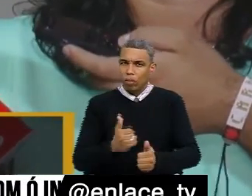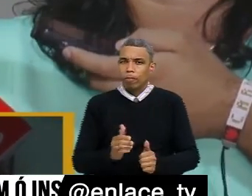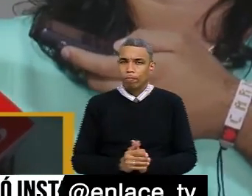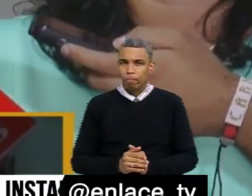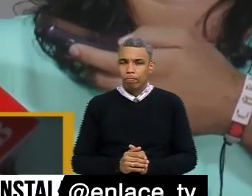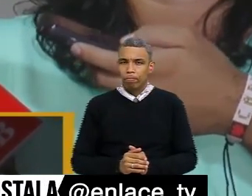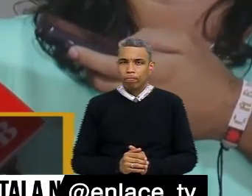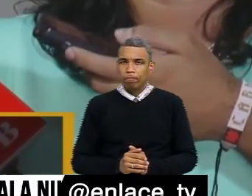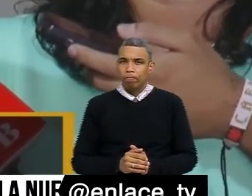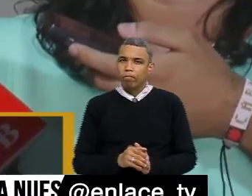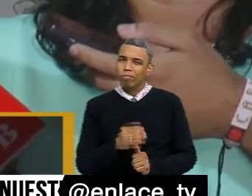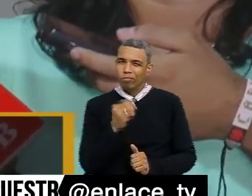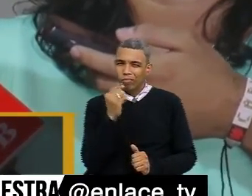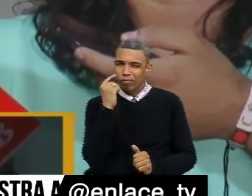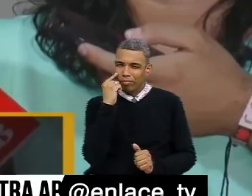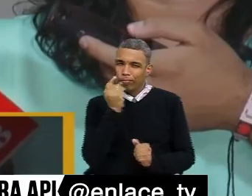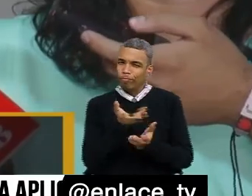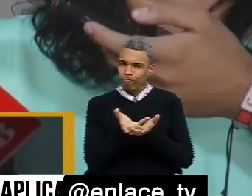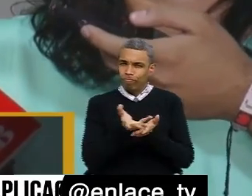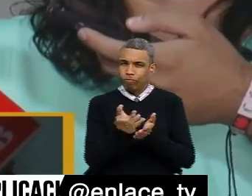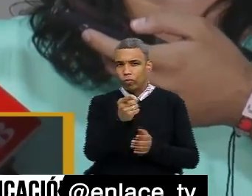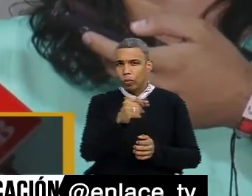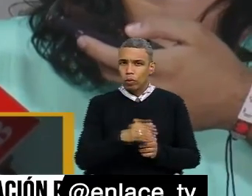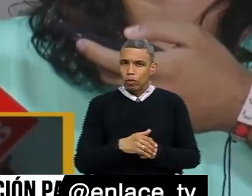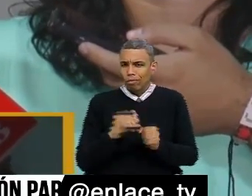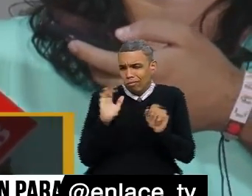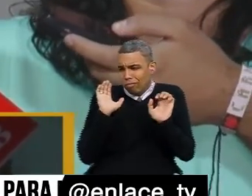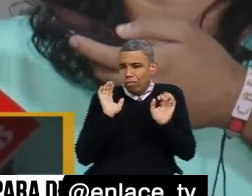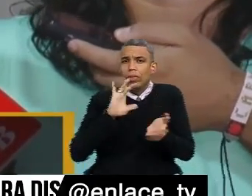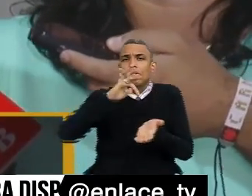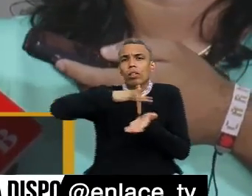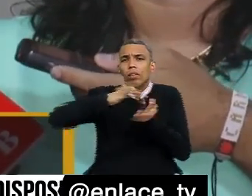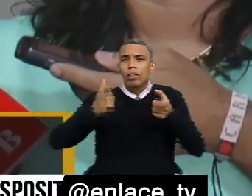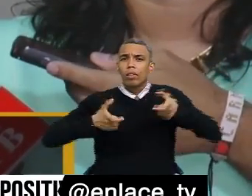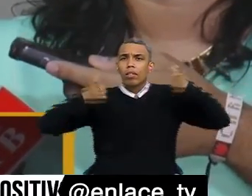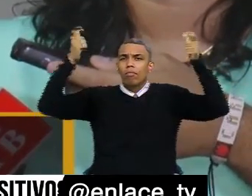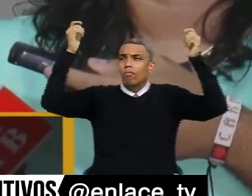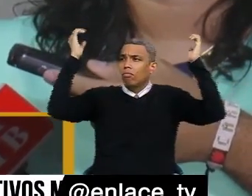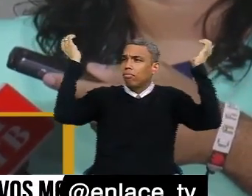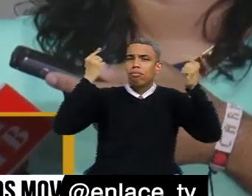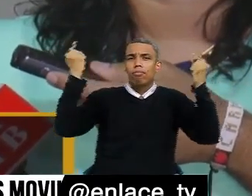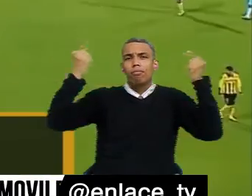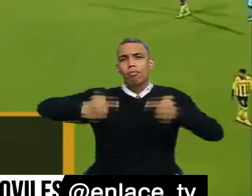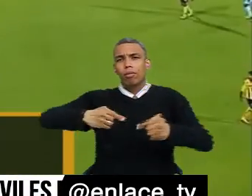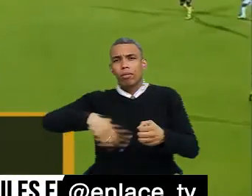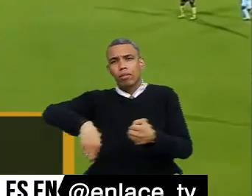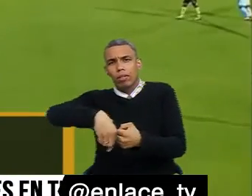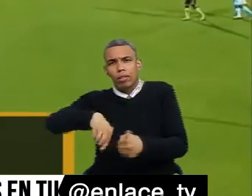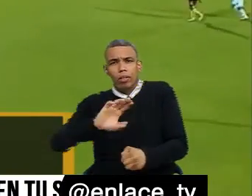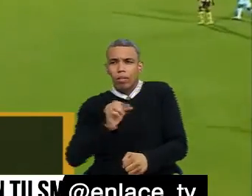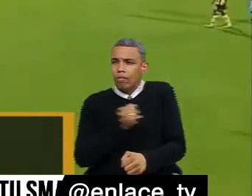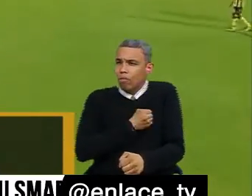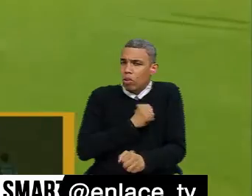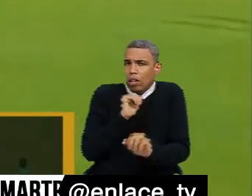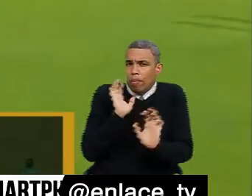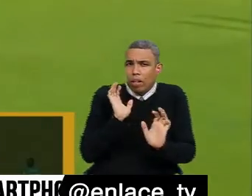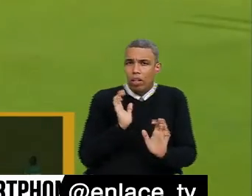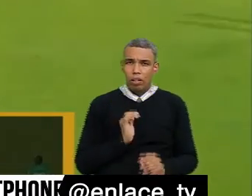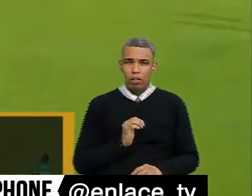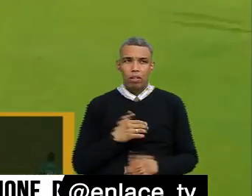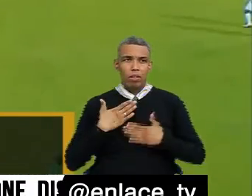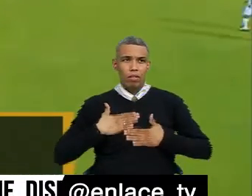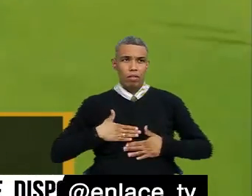ciudadanos es a la tolerancia, a disfrutar un espectáculo en comunidad. El llamado de la administración municipal es